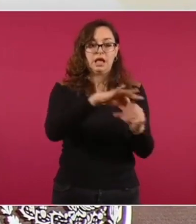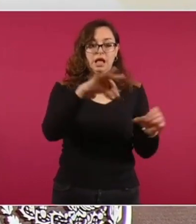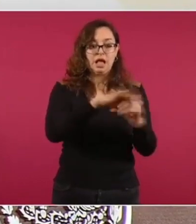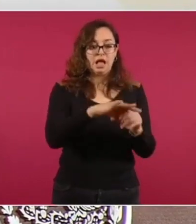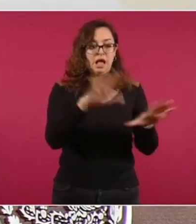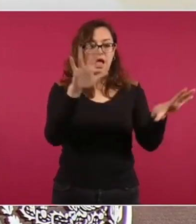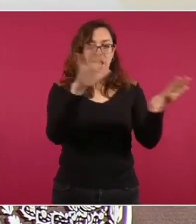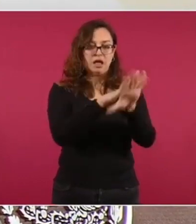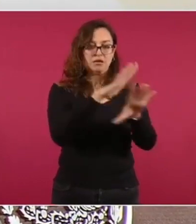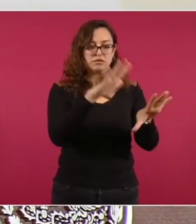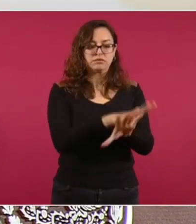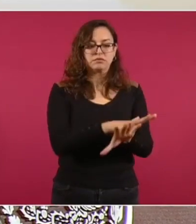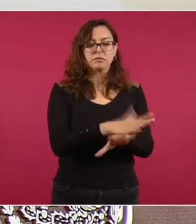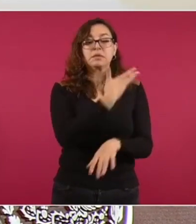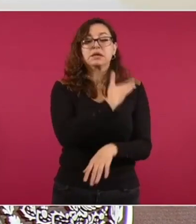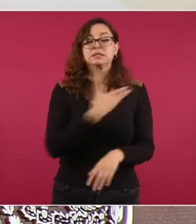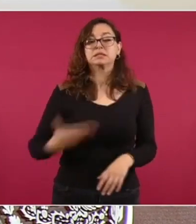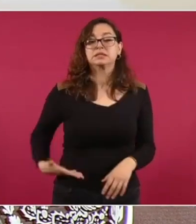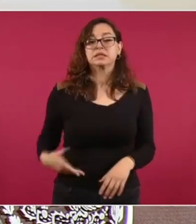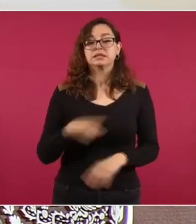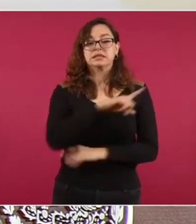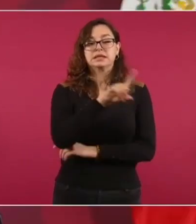en los tiempos de Zedillo